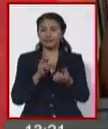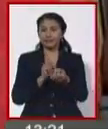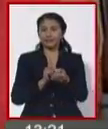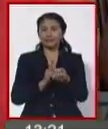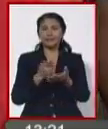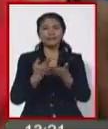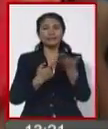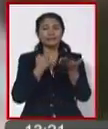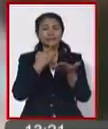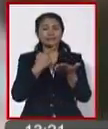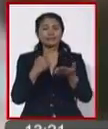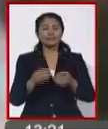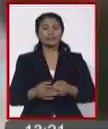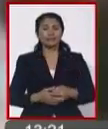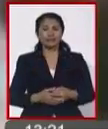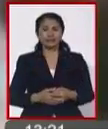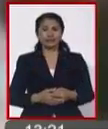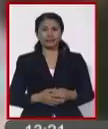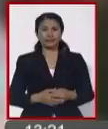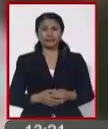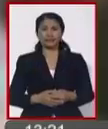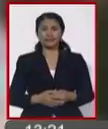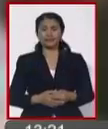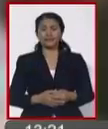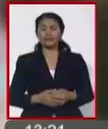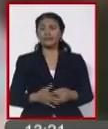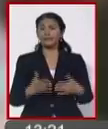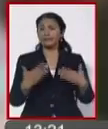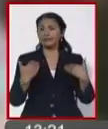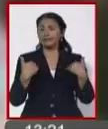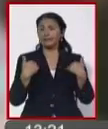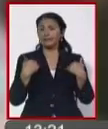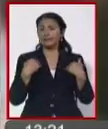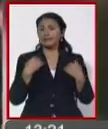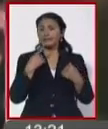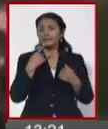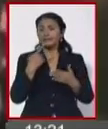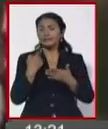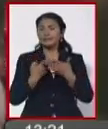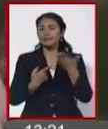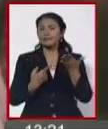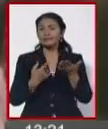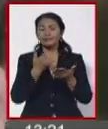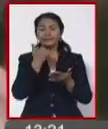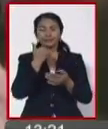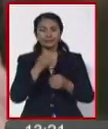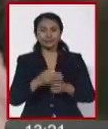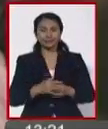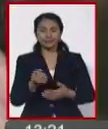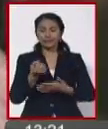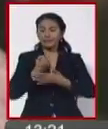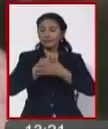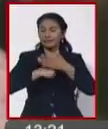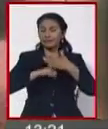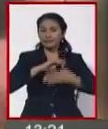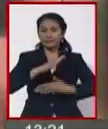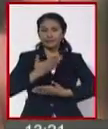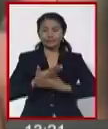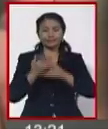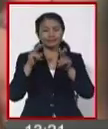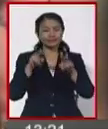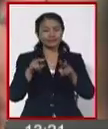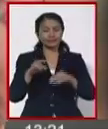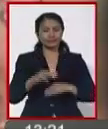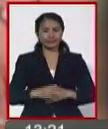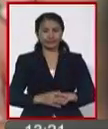¿qué le dijeron cuando les comentaron que tenía síndrome de Down? Ustedes nos comentaban que fueron un poco despectivos, ¿no?, por esta situación. Sí.